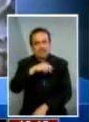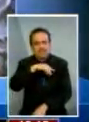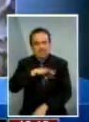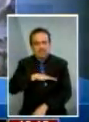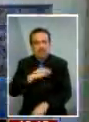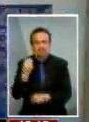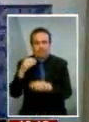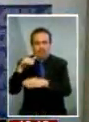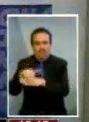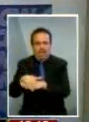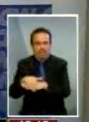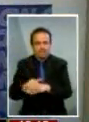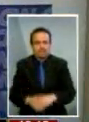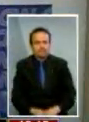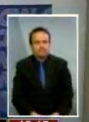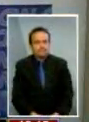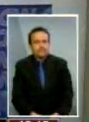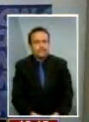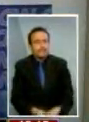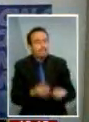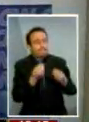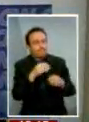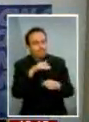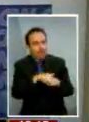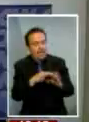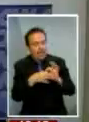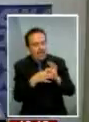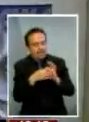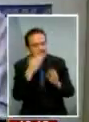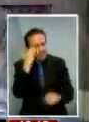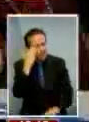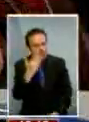Chile. Muy buenas tardes. Muchas gracias, hasta luego.